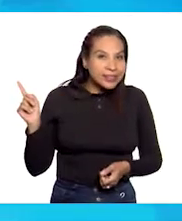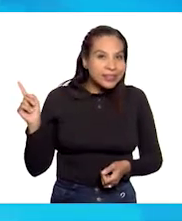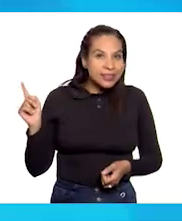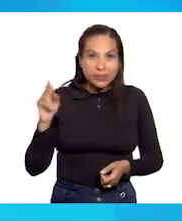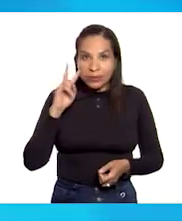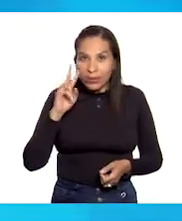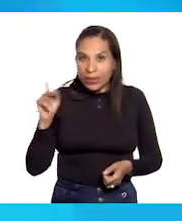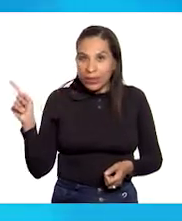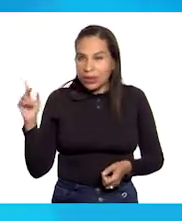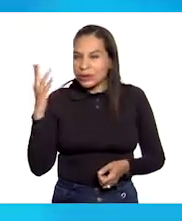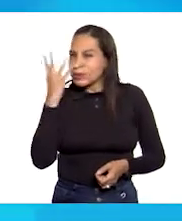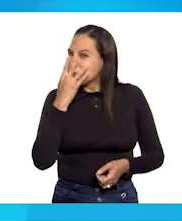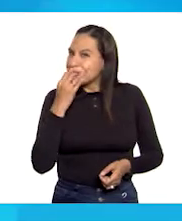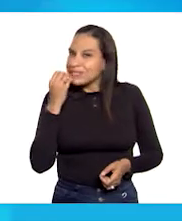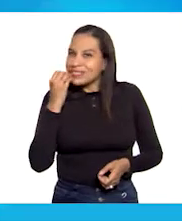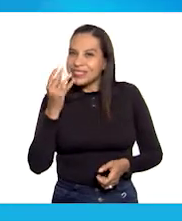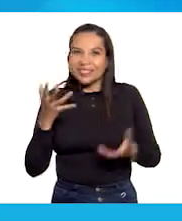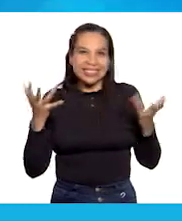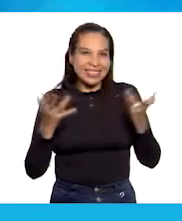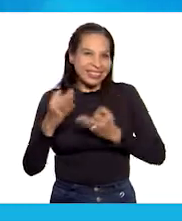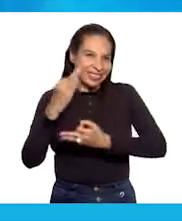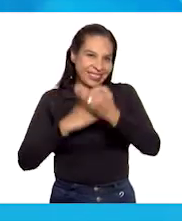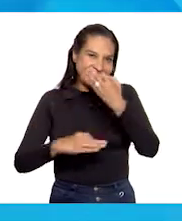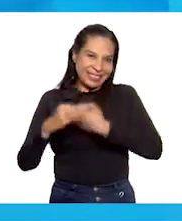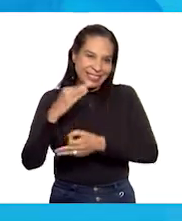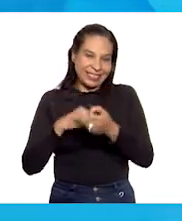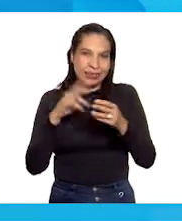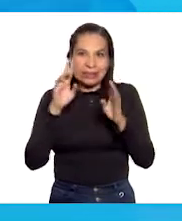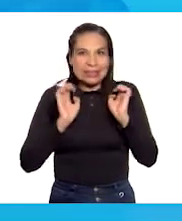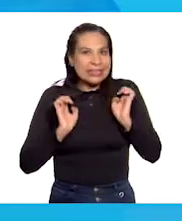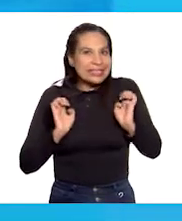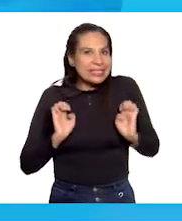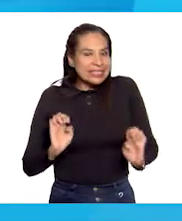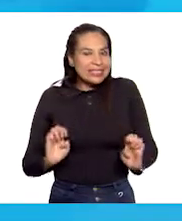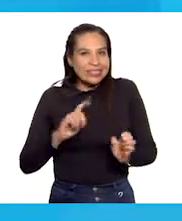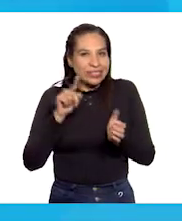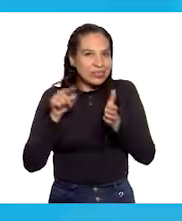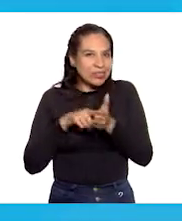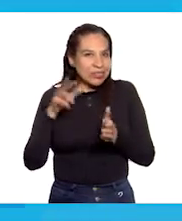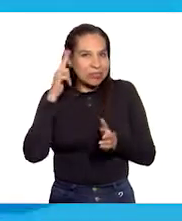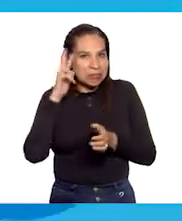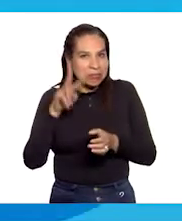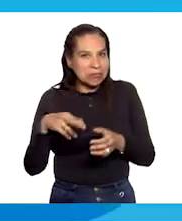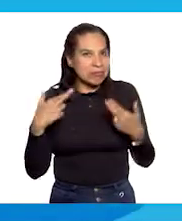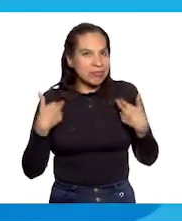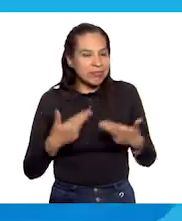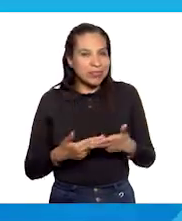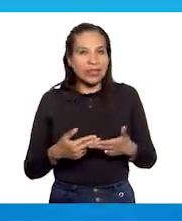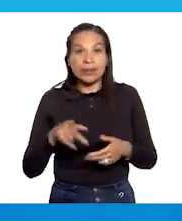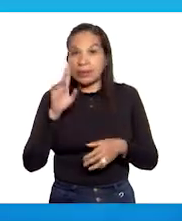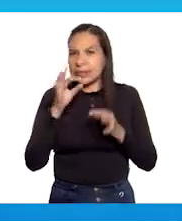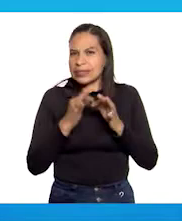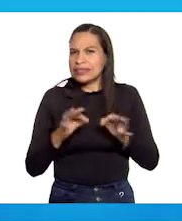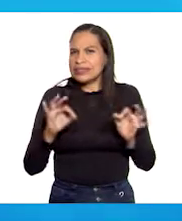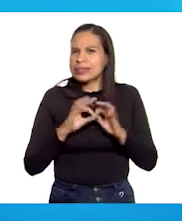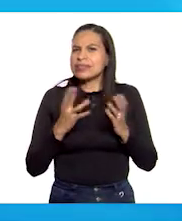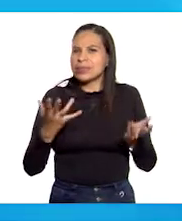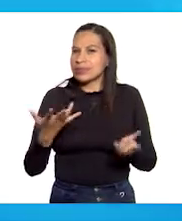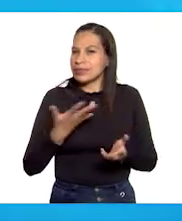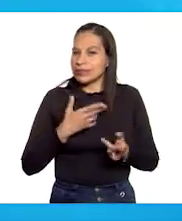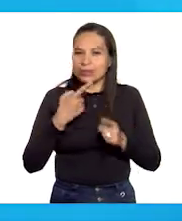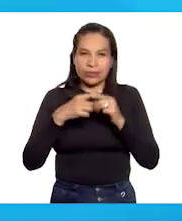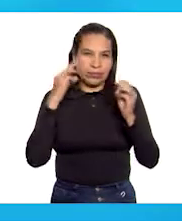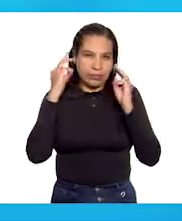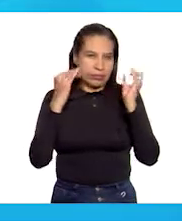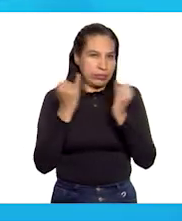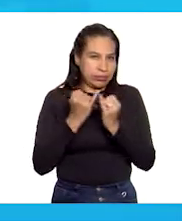¿Te das cuenta con qué belleza está realizado todo? Qué elegante está este lugar, maestra. Y lo importante es que hay algunos